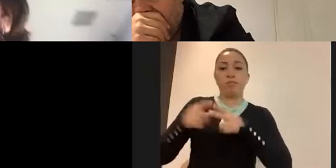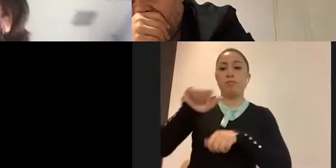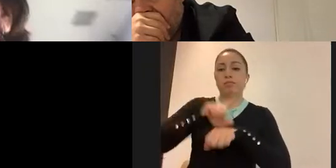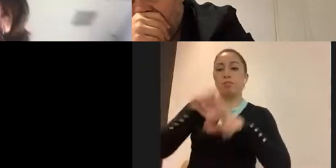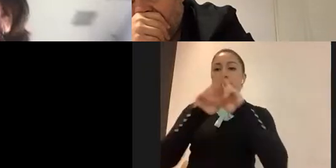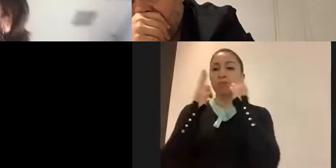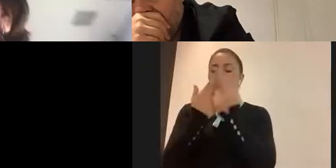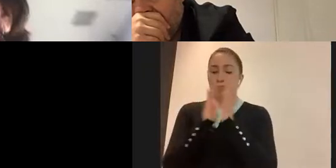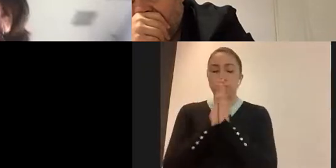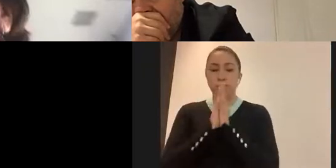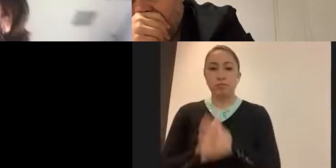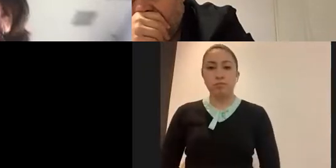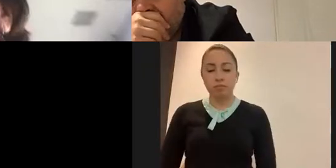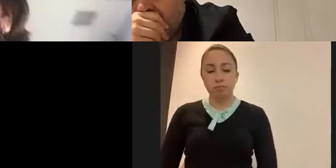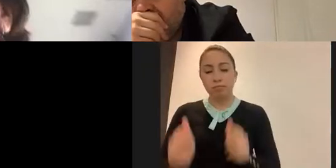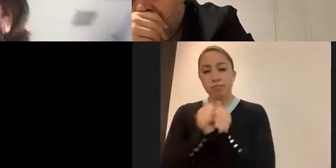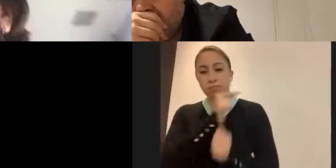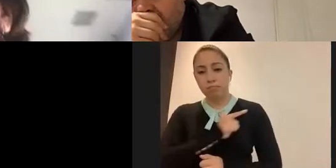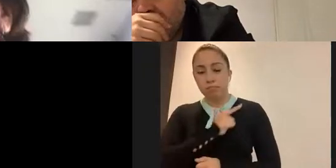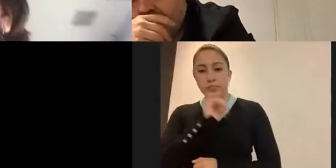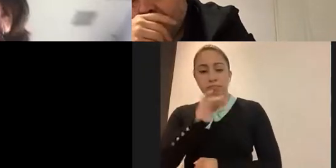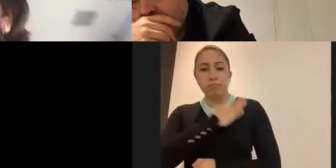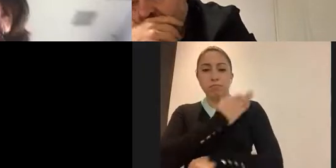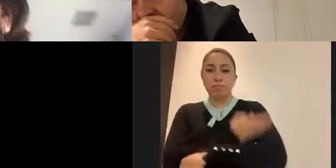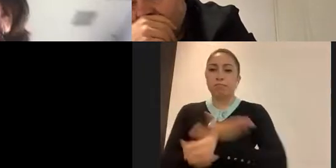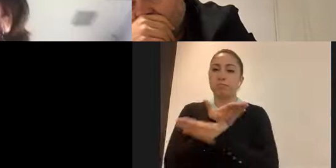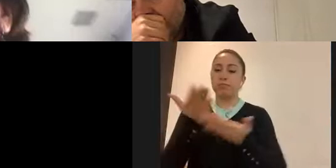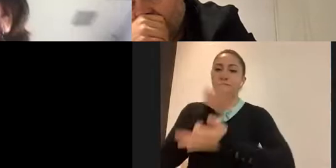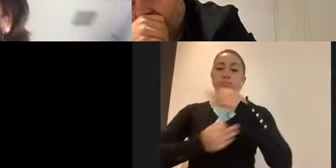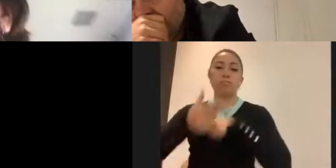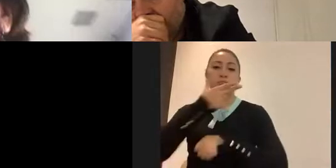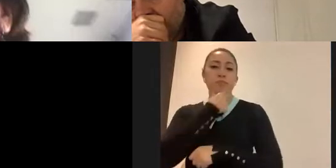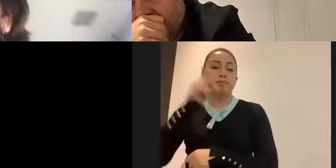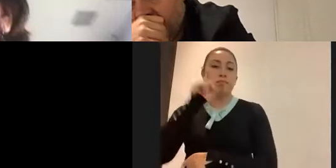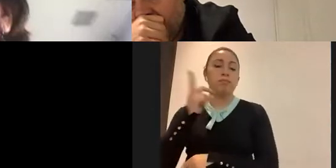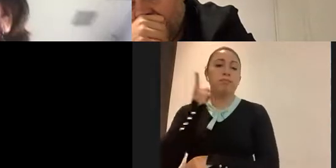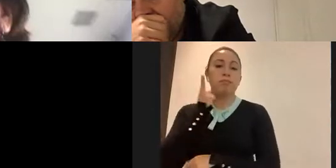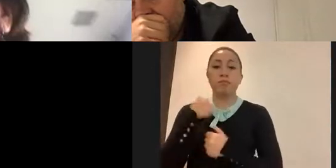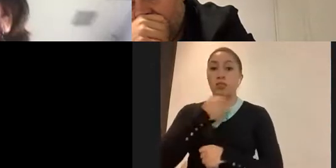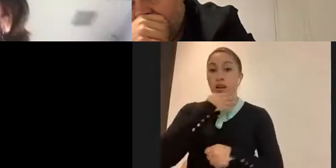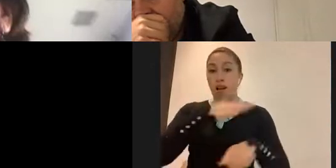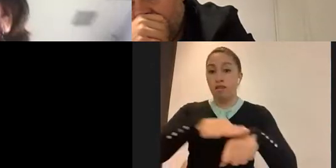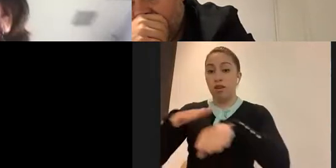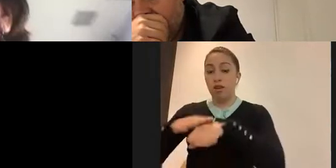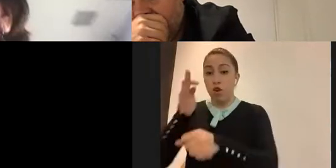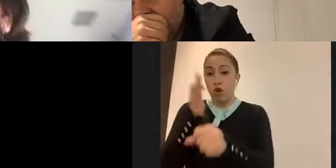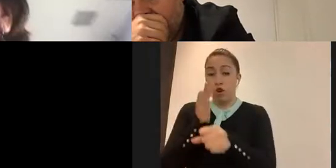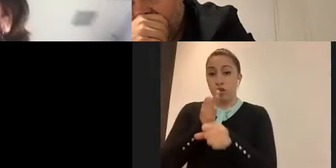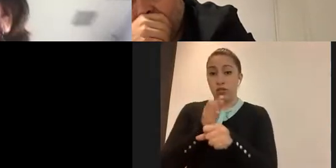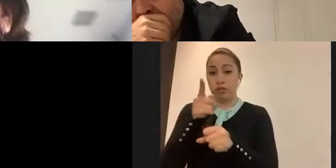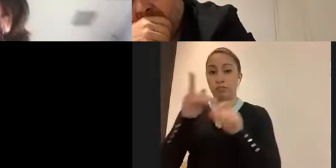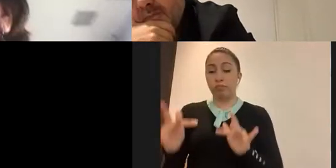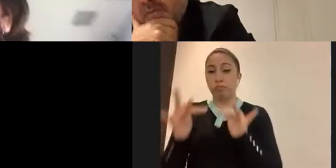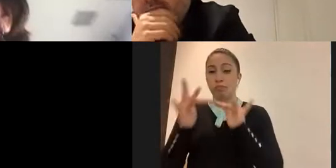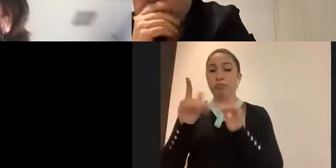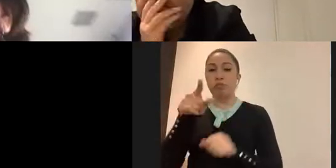Cuellar. Con mucho gusto, buenas tardes, diputadas, diputados. Le informo, diputado presidente, que en este momento están presentes